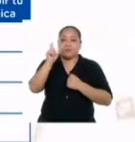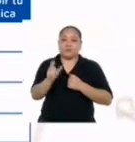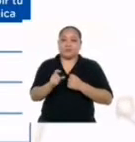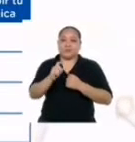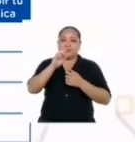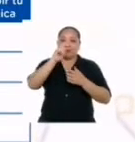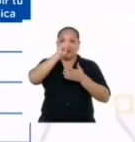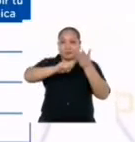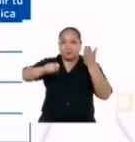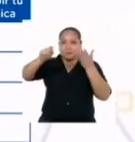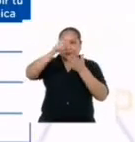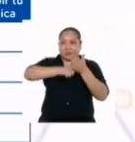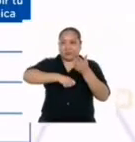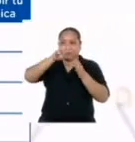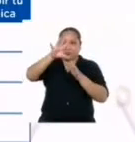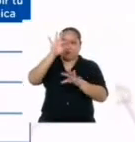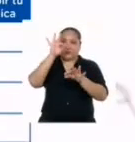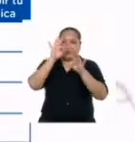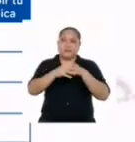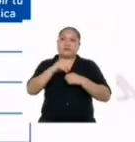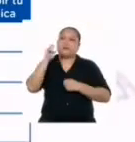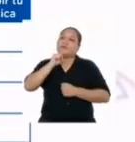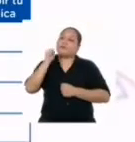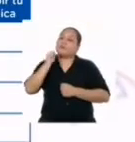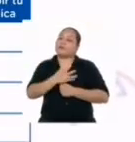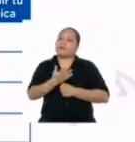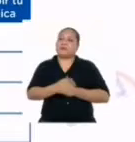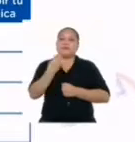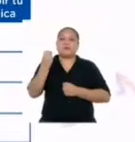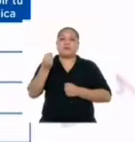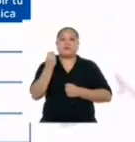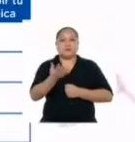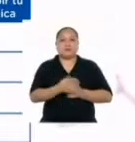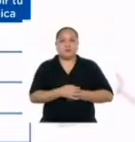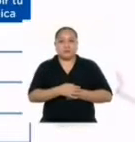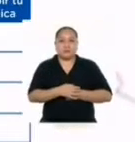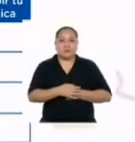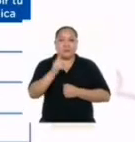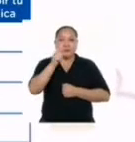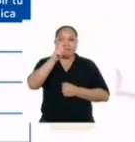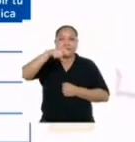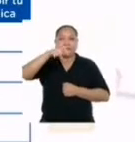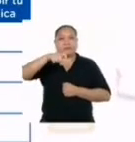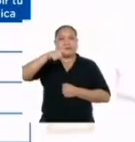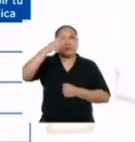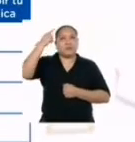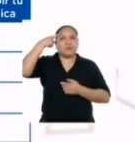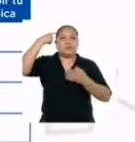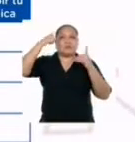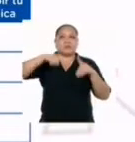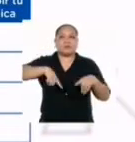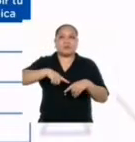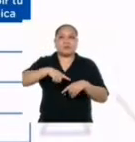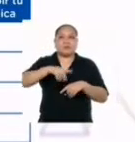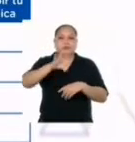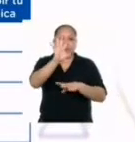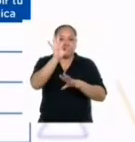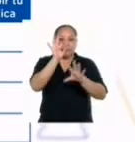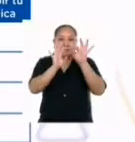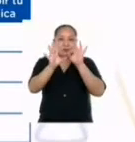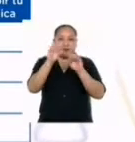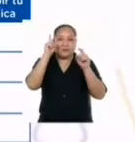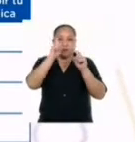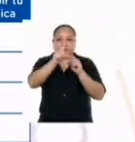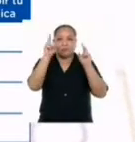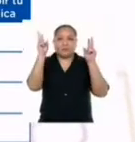espacio para marcar el tema que se va a elegir? Sí, porque van a tener que tomar una decisión. Van a elegir